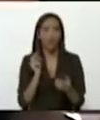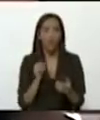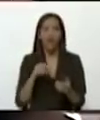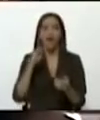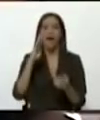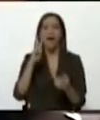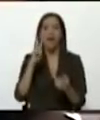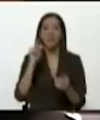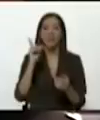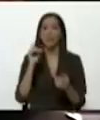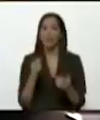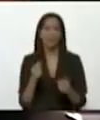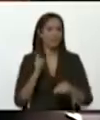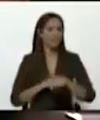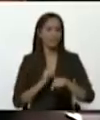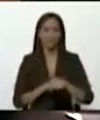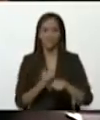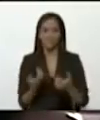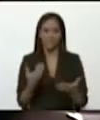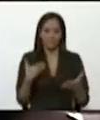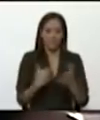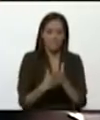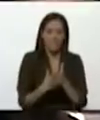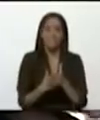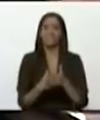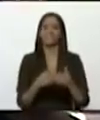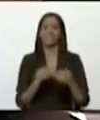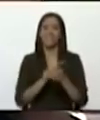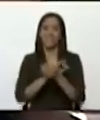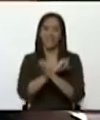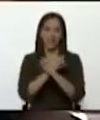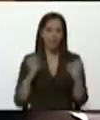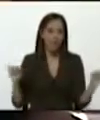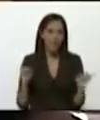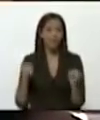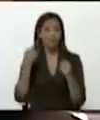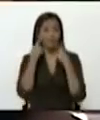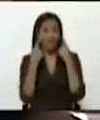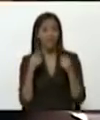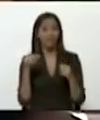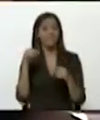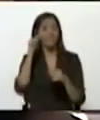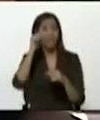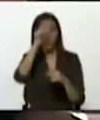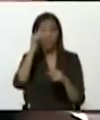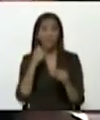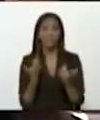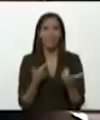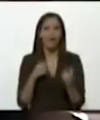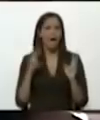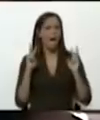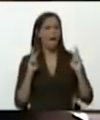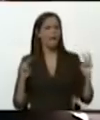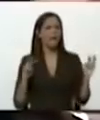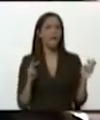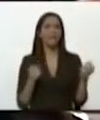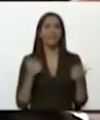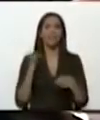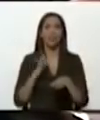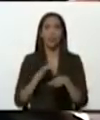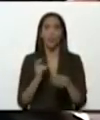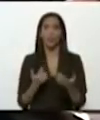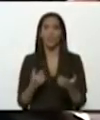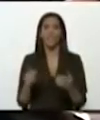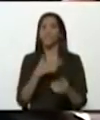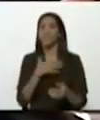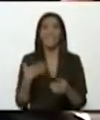porque no le alcanzó el tiempo, porque se le agotó el término, porque se dieron cuenta el fin de semana que andaba en una jugada rara y le tocó adelantar, porque ellos